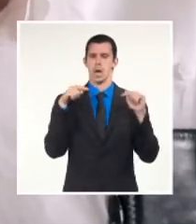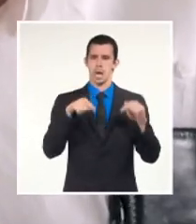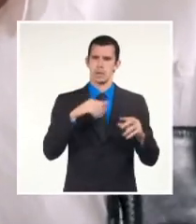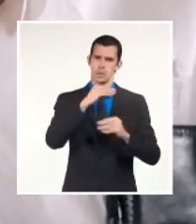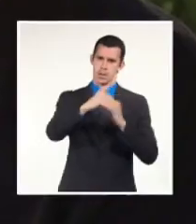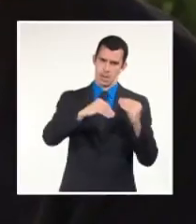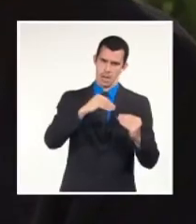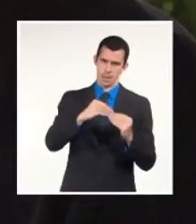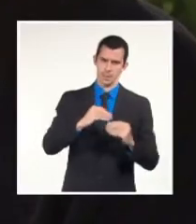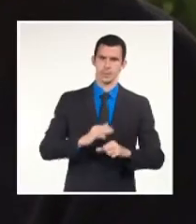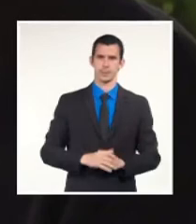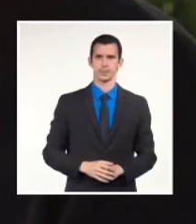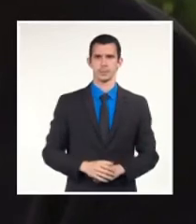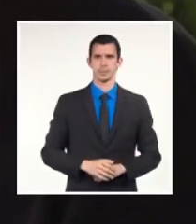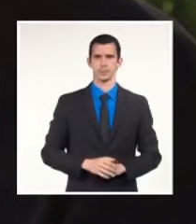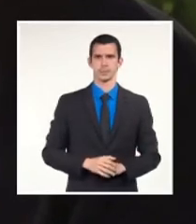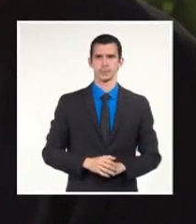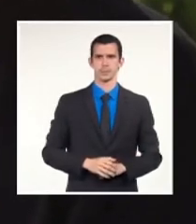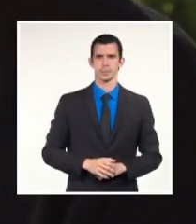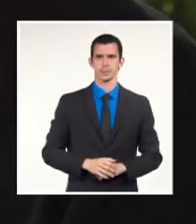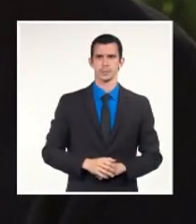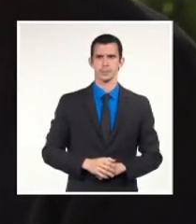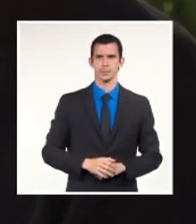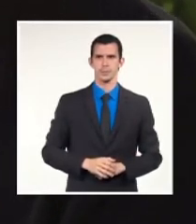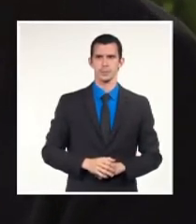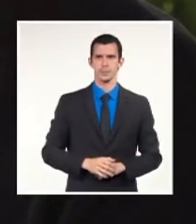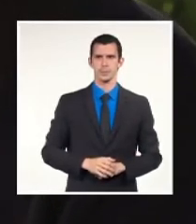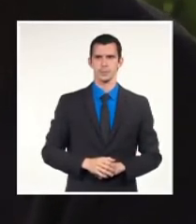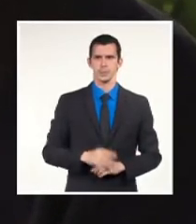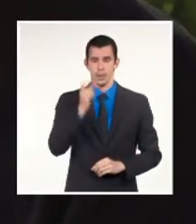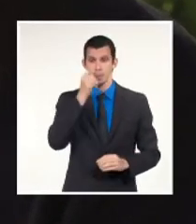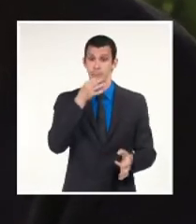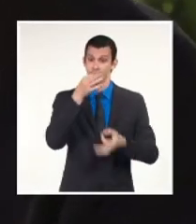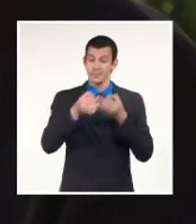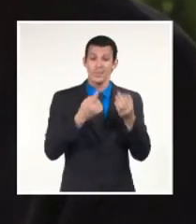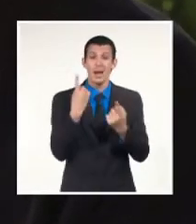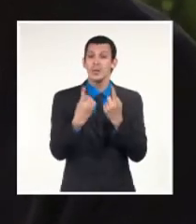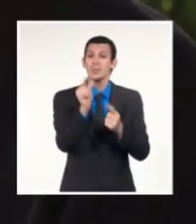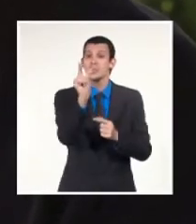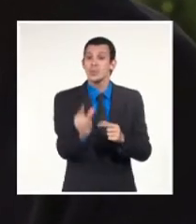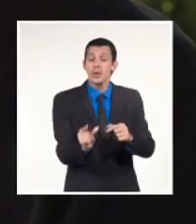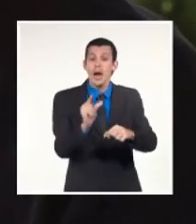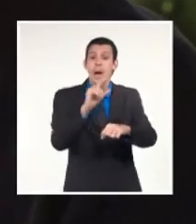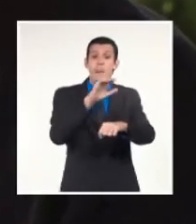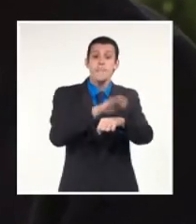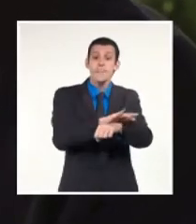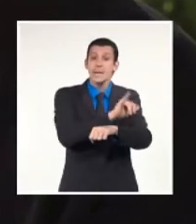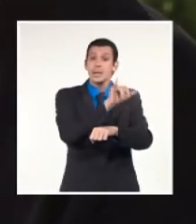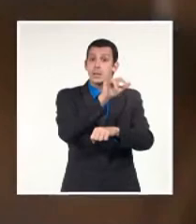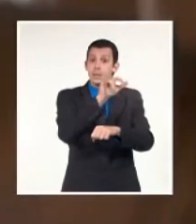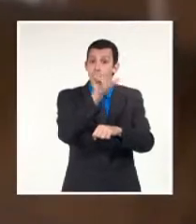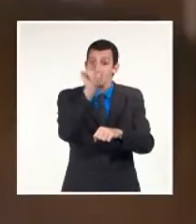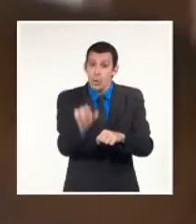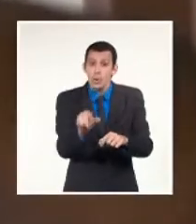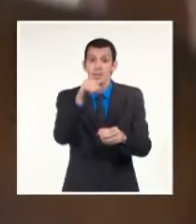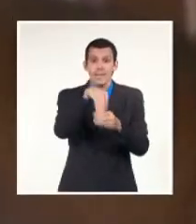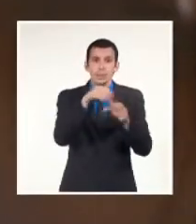inusual y cruel. Muchos de los presos que pasan por esa experiencia salen con problemas mentales, muchos de ellos.